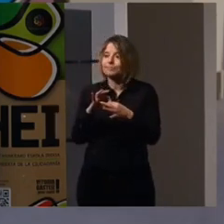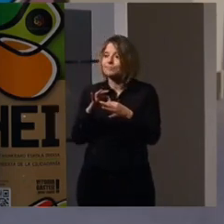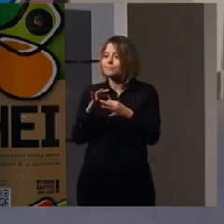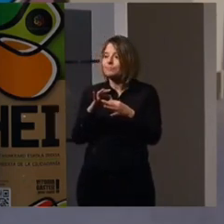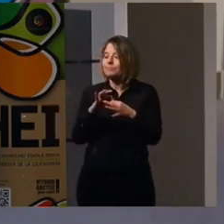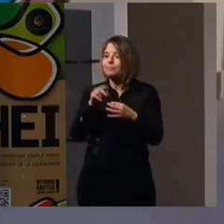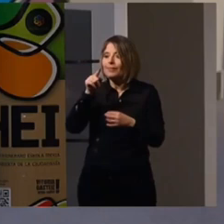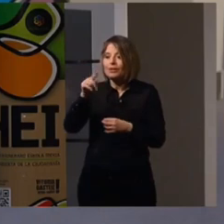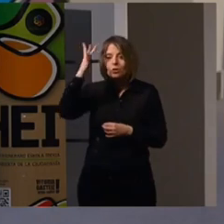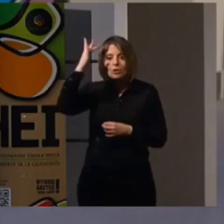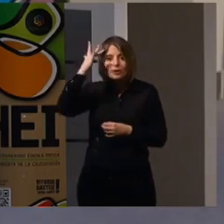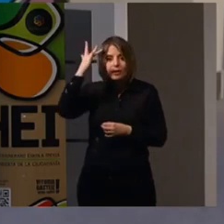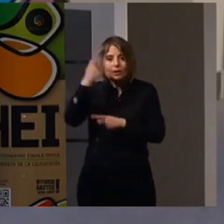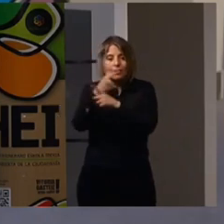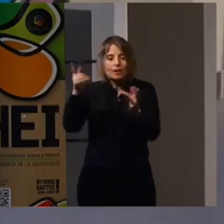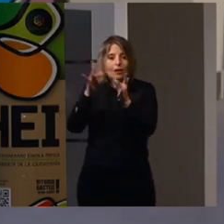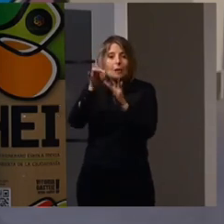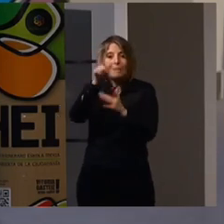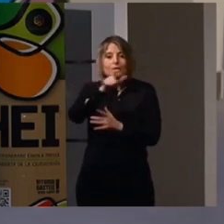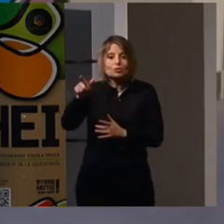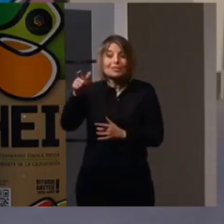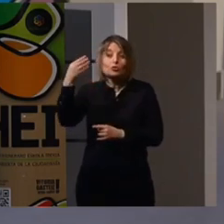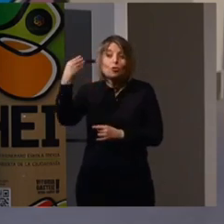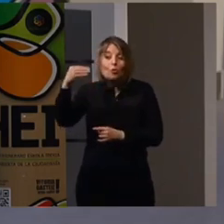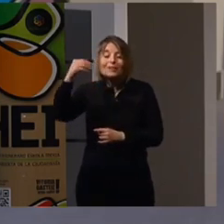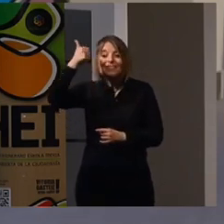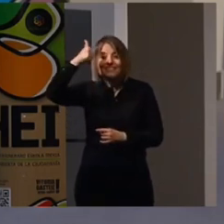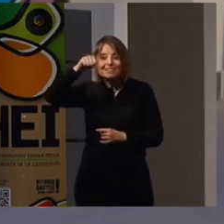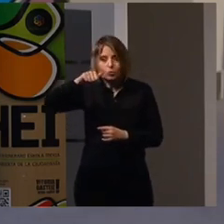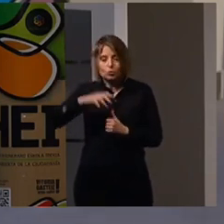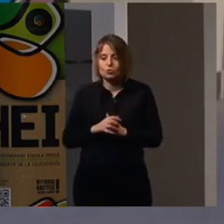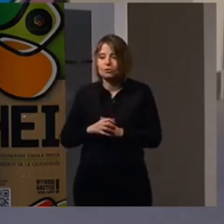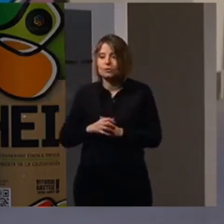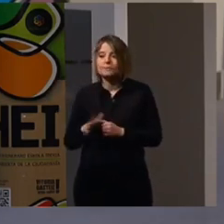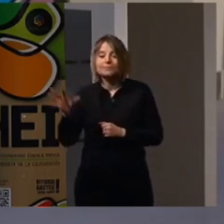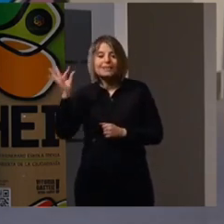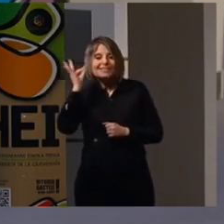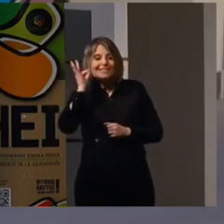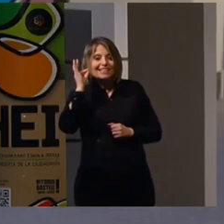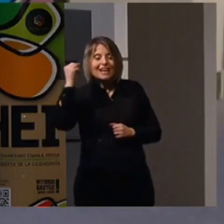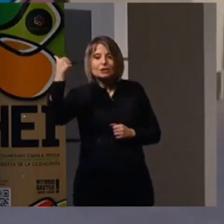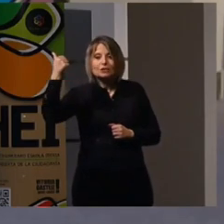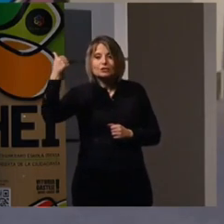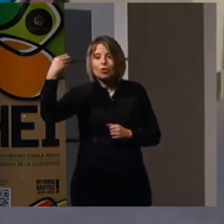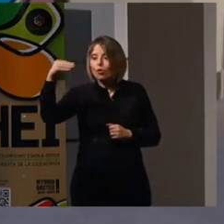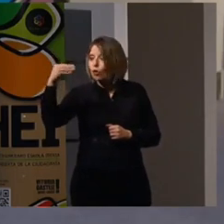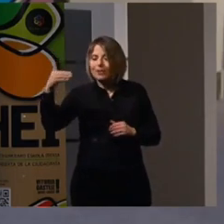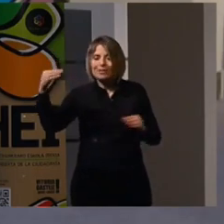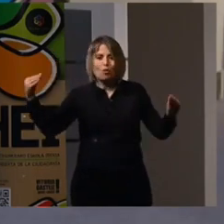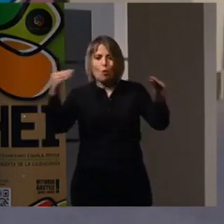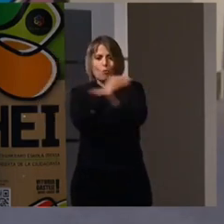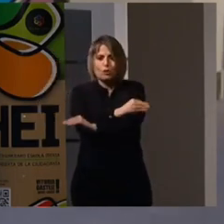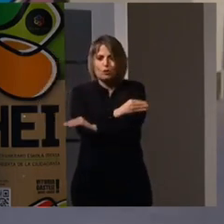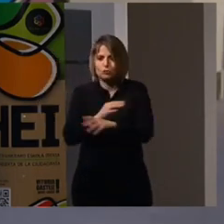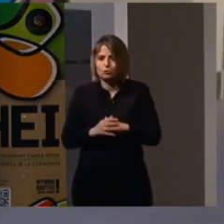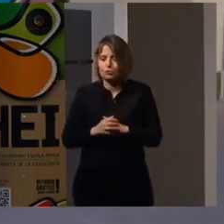en realidad esto es una idea que conecta fundamentalmente con gente joven, pero con chicos jóvenes, ¿vale? Y las chicas jóvenes están en el absoluto opuesto de